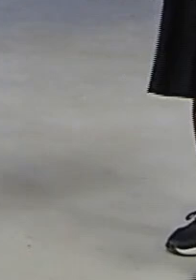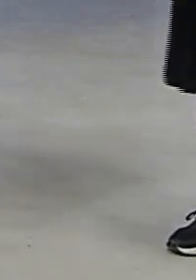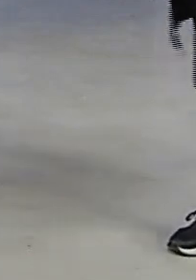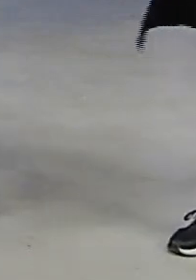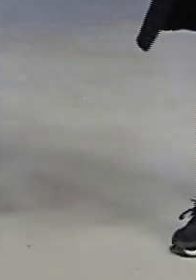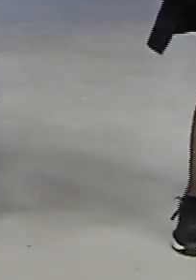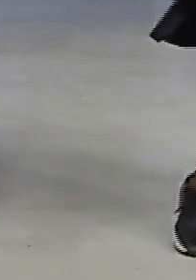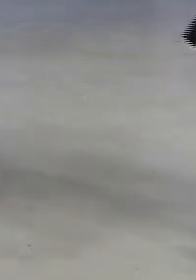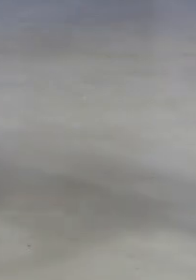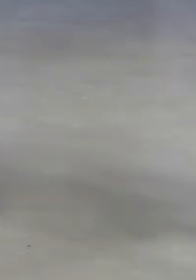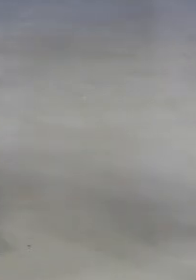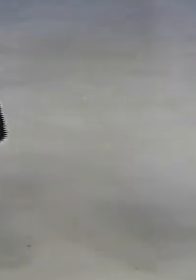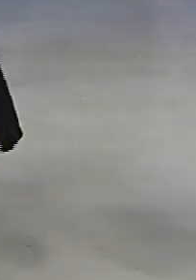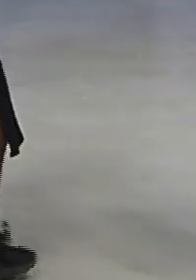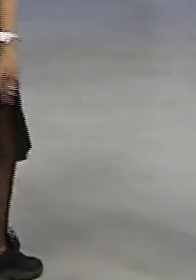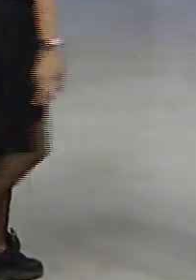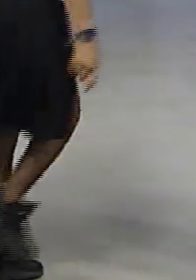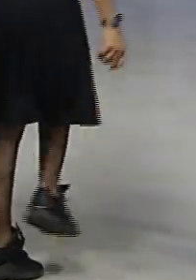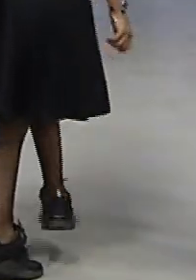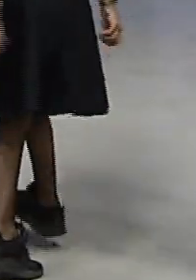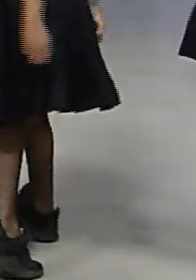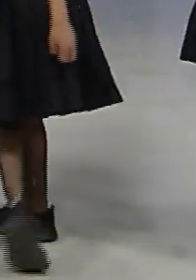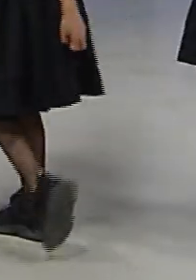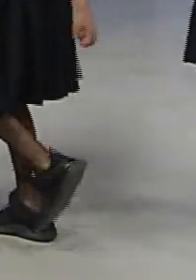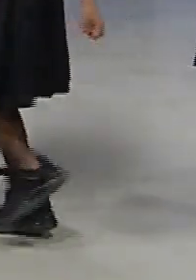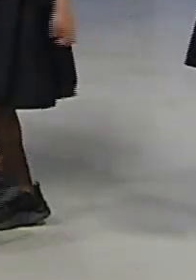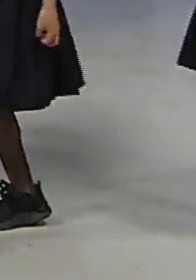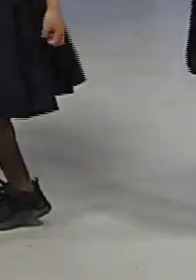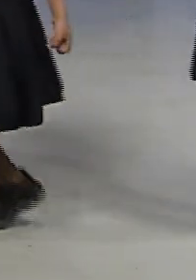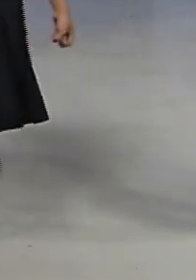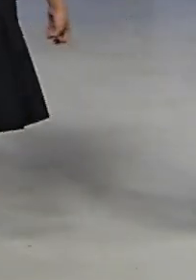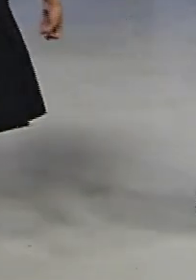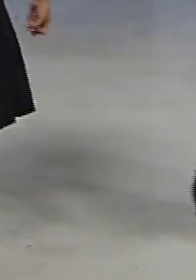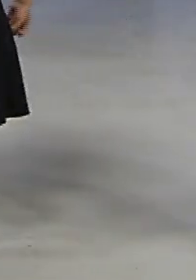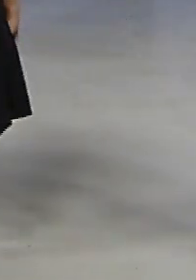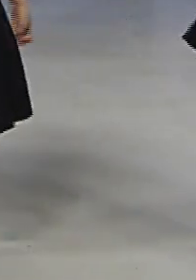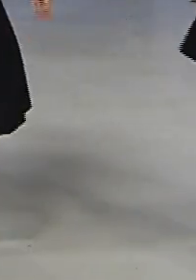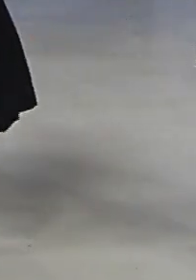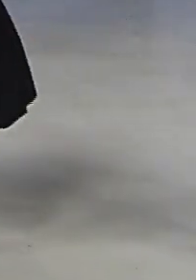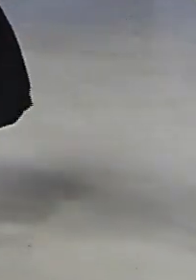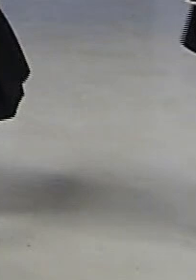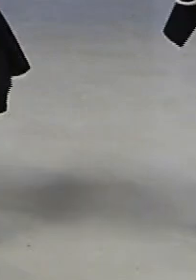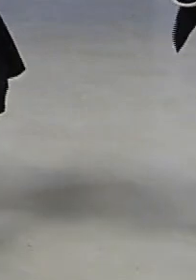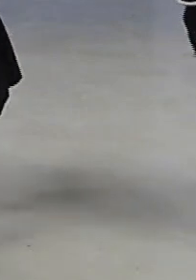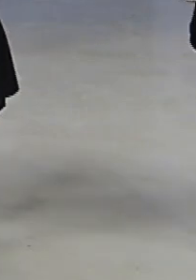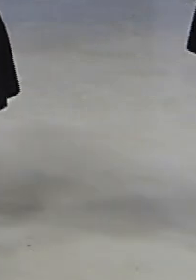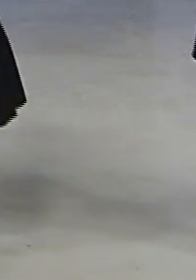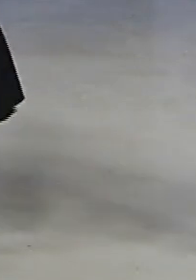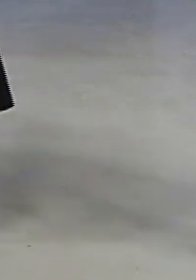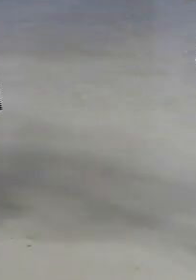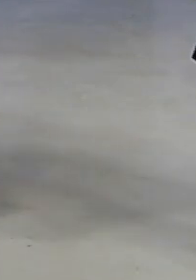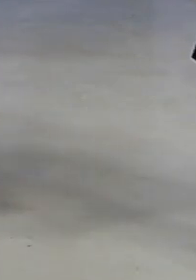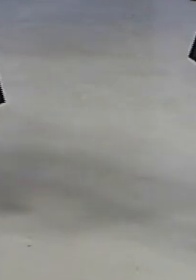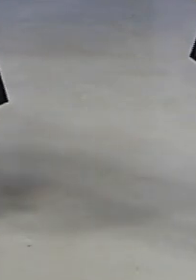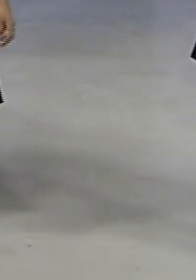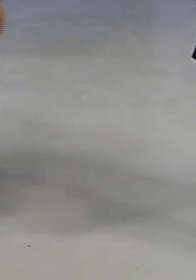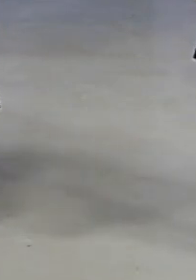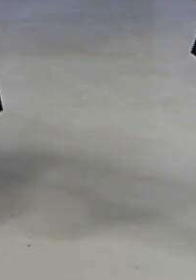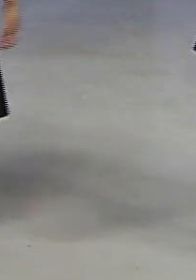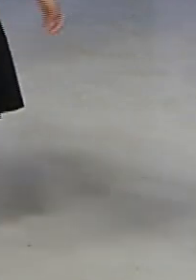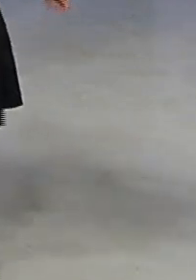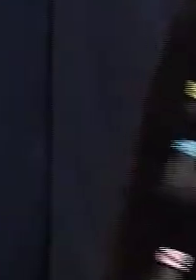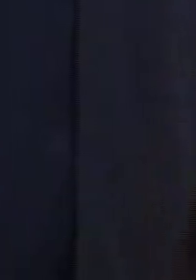y moviendo la colita le pregunto pero